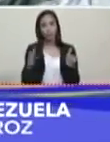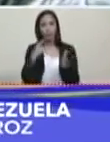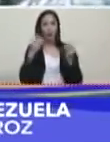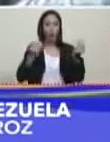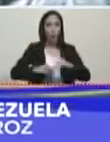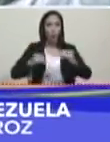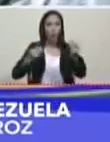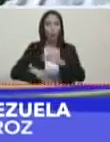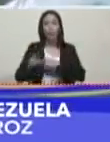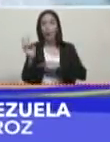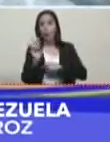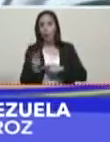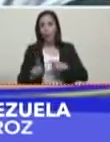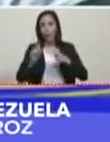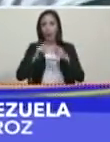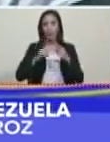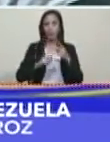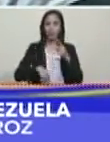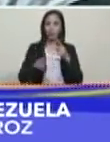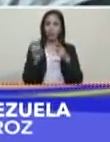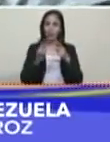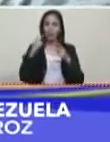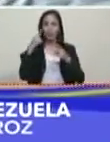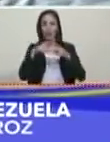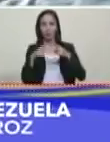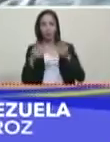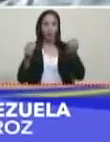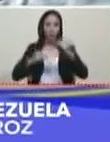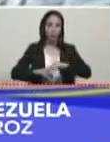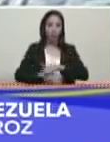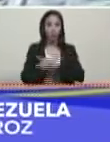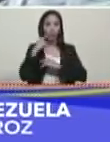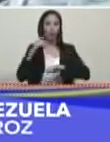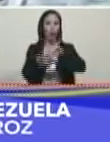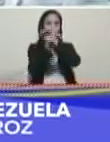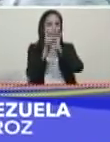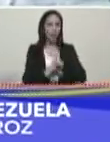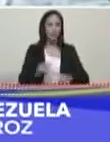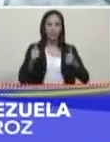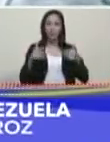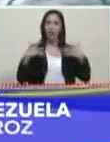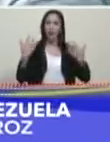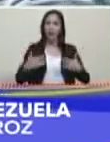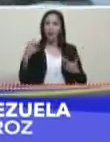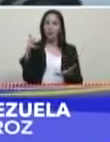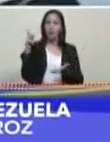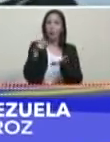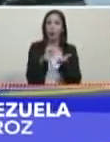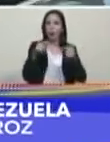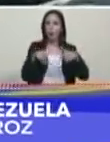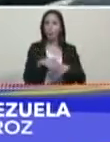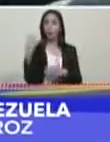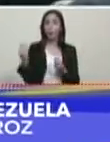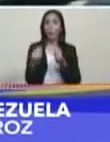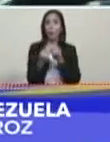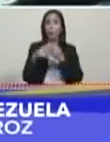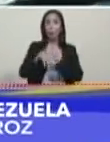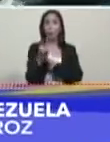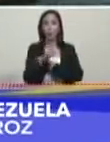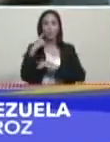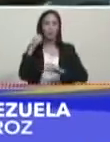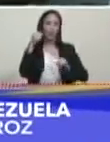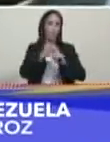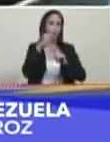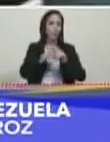Vietnam y Venezuela. Y estamos muy felices con lo que estamos aquí y con ustedes junto con Venezuela